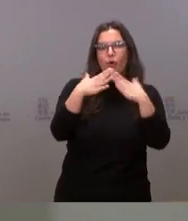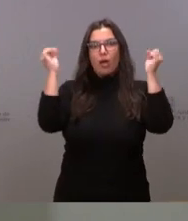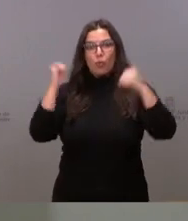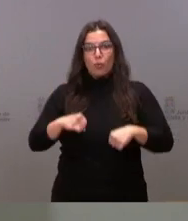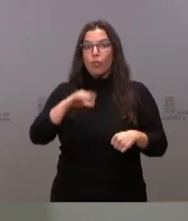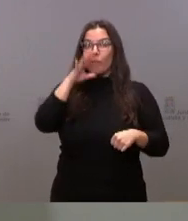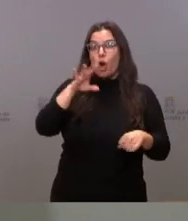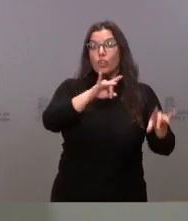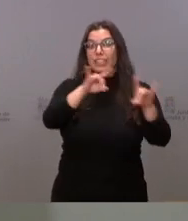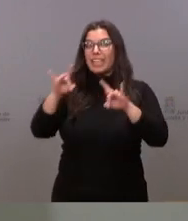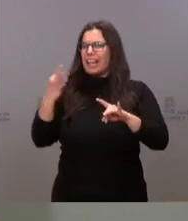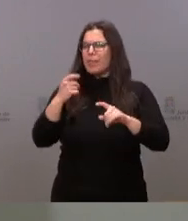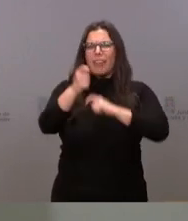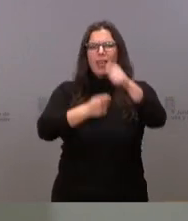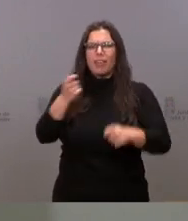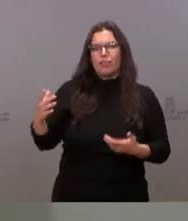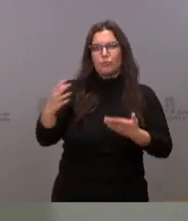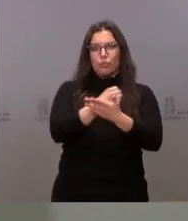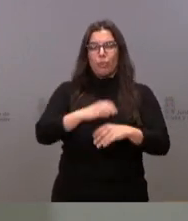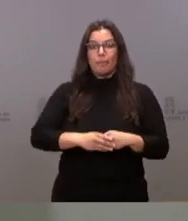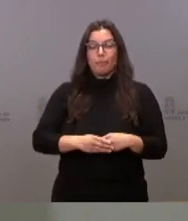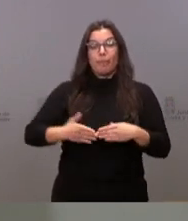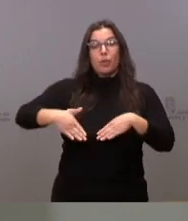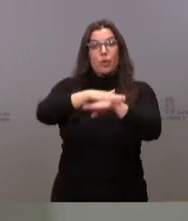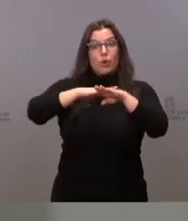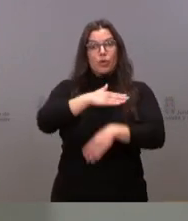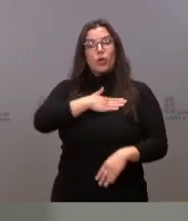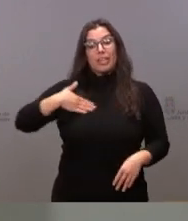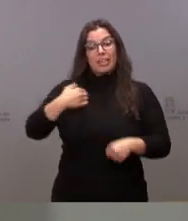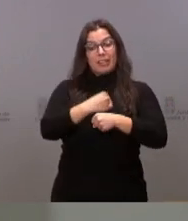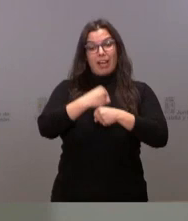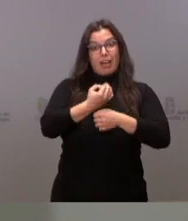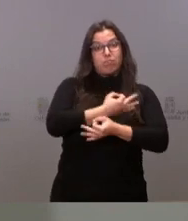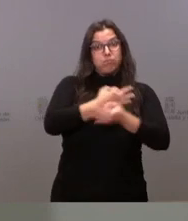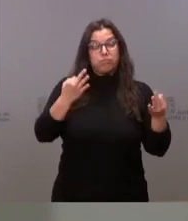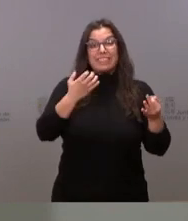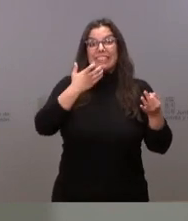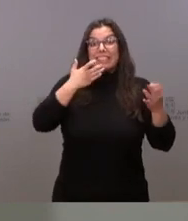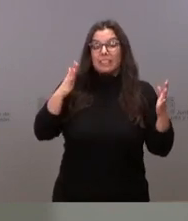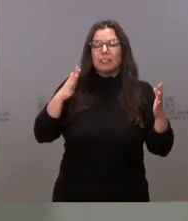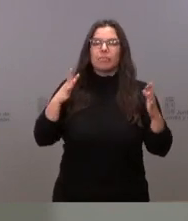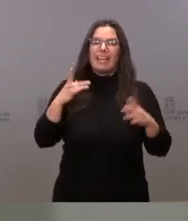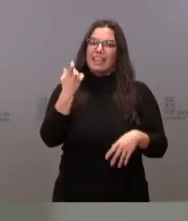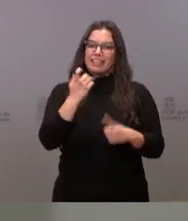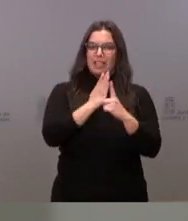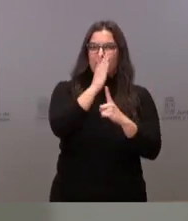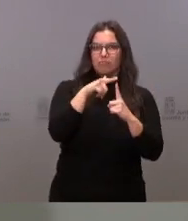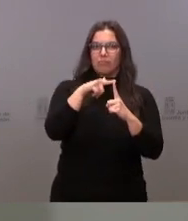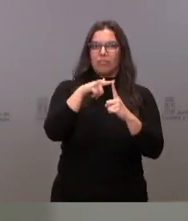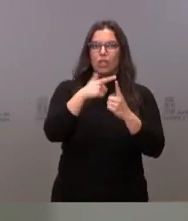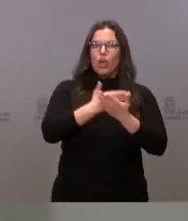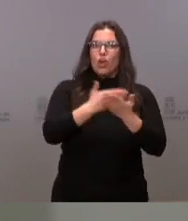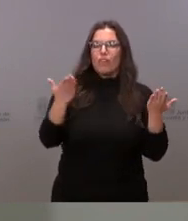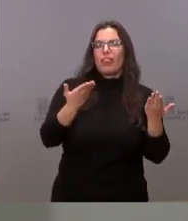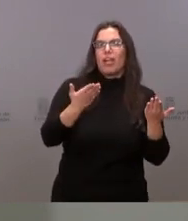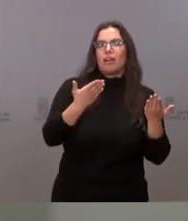lo merece todo. Un gobierno que quiere trabajar con eficacia necesita, por un lado, confianza y